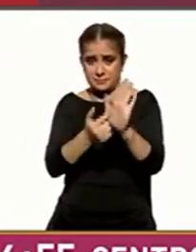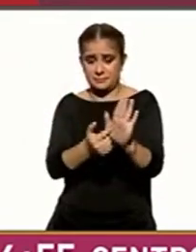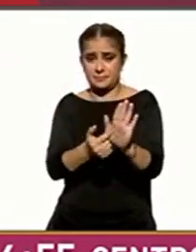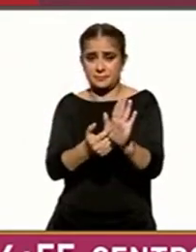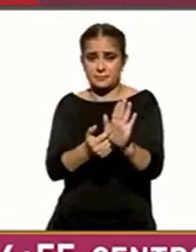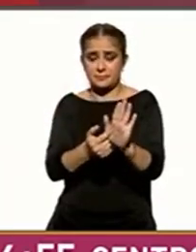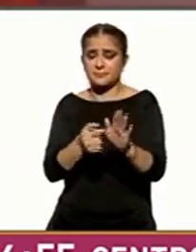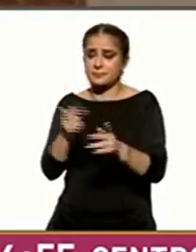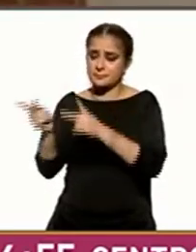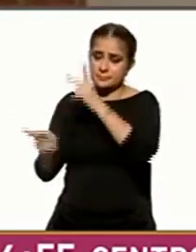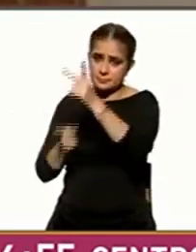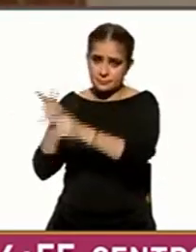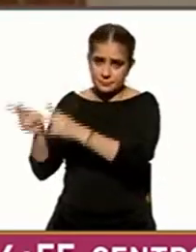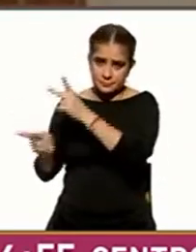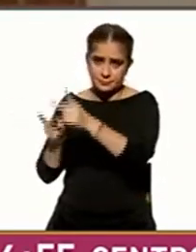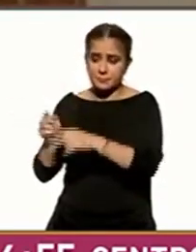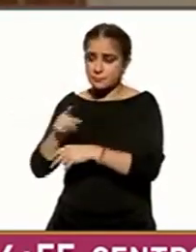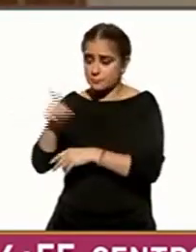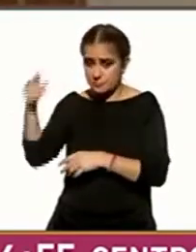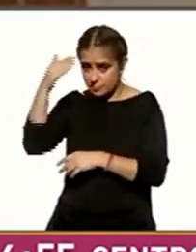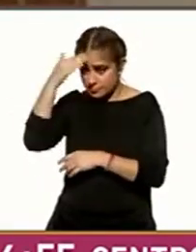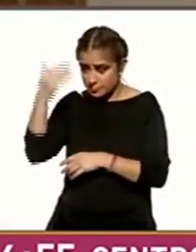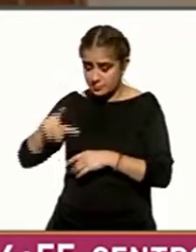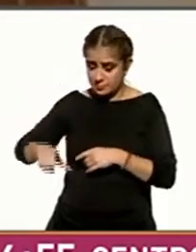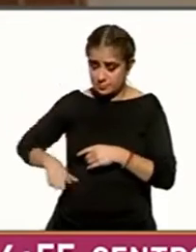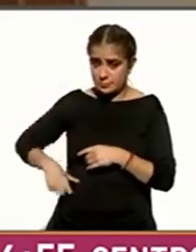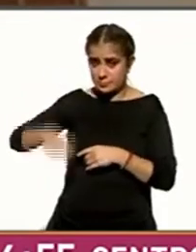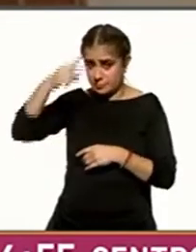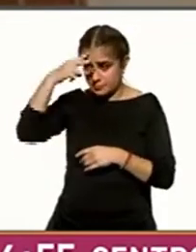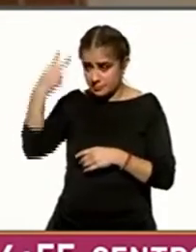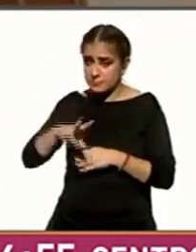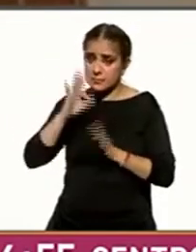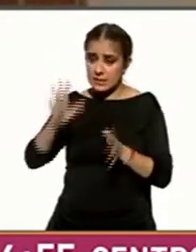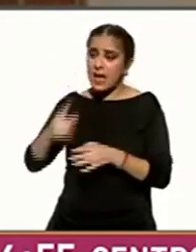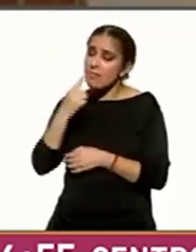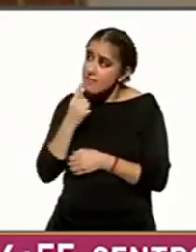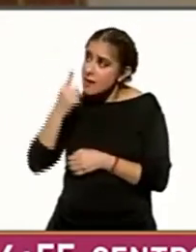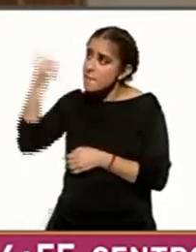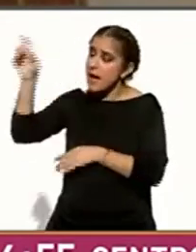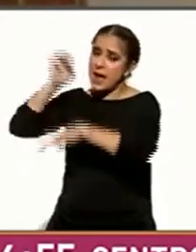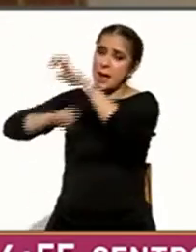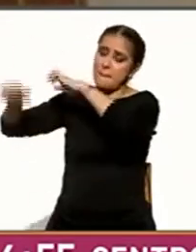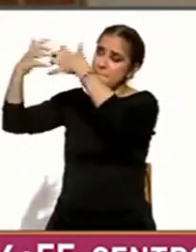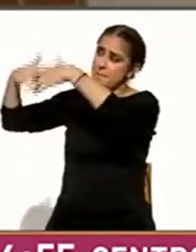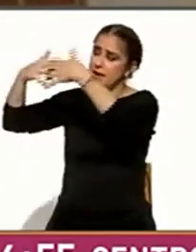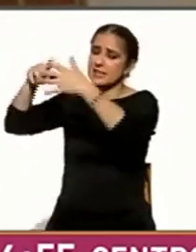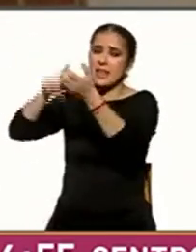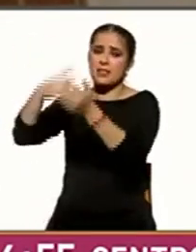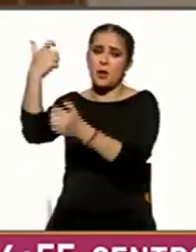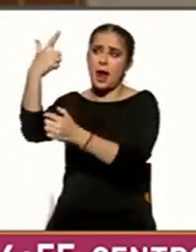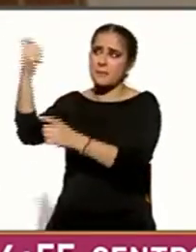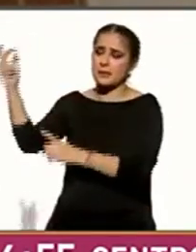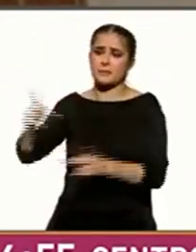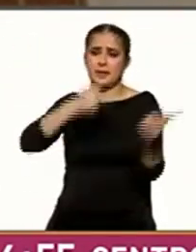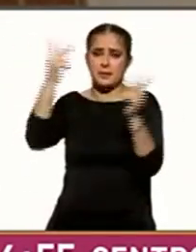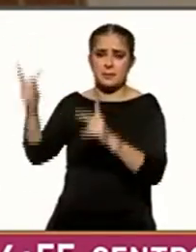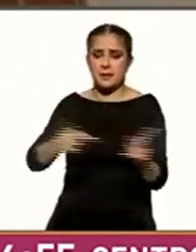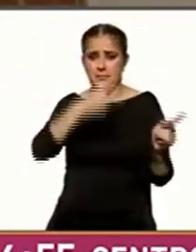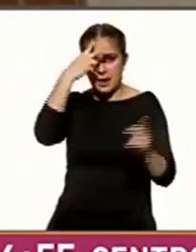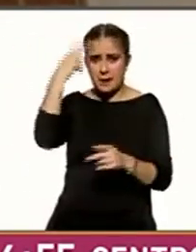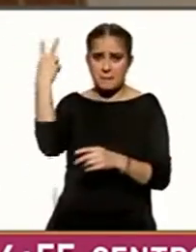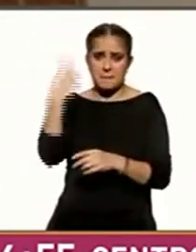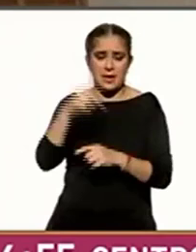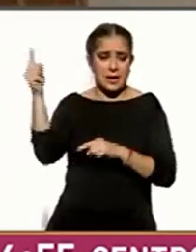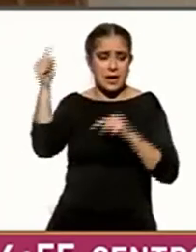La pregunta fue directa. Usted se enteró que el gobierno mexicano demandó a las empresas que fabrican armas en Estados Unidos por permitir que